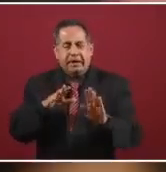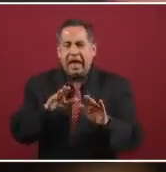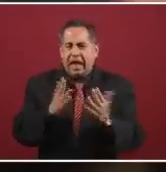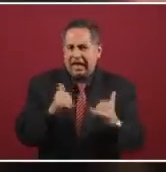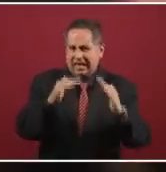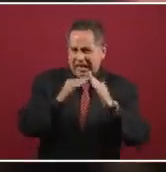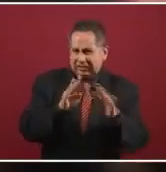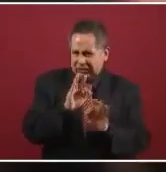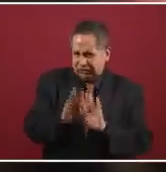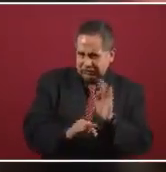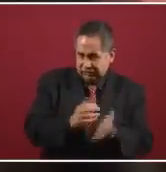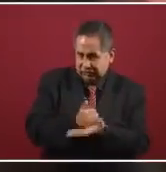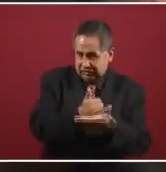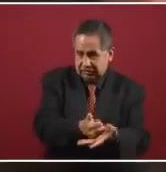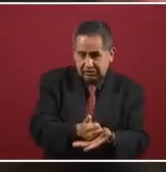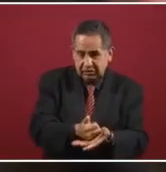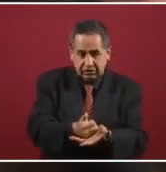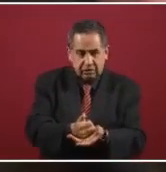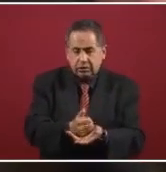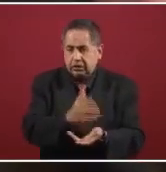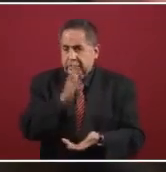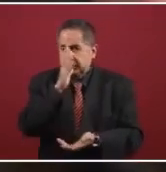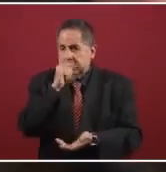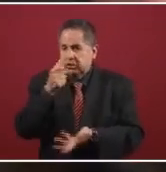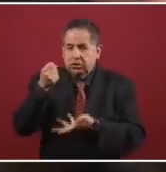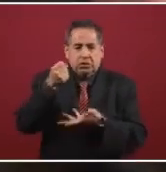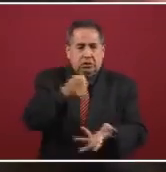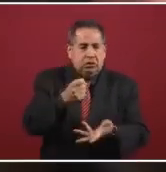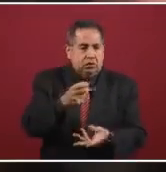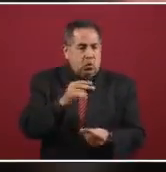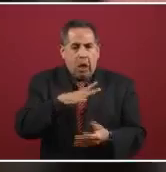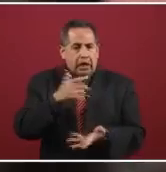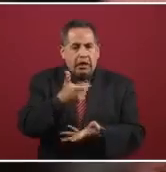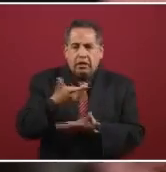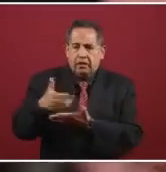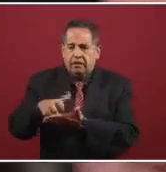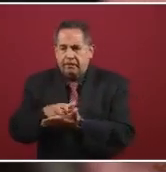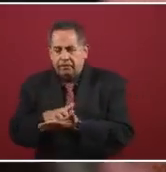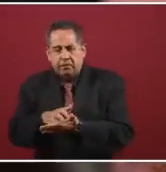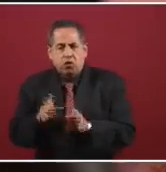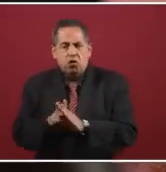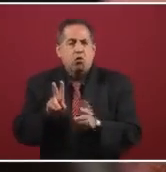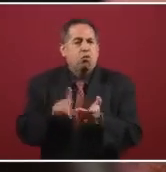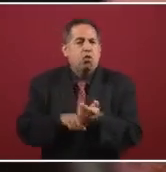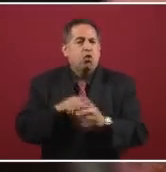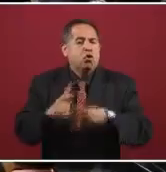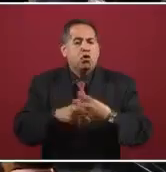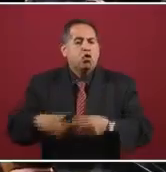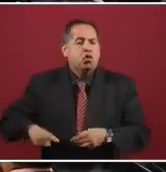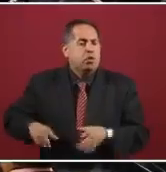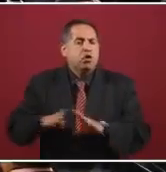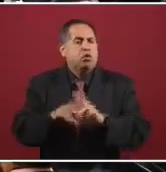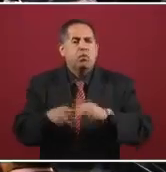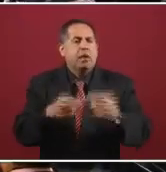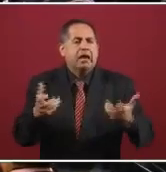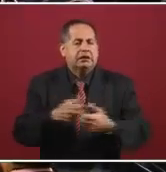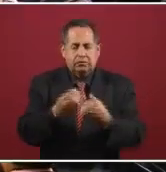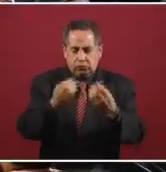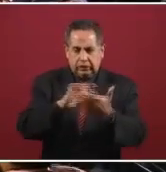estos sitios quedaron sin recursos federales por la austeridad. ¿Qué hará el gobierno para atender estos sitios?